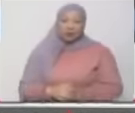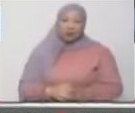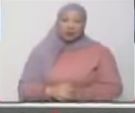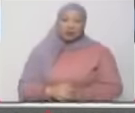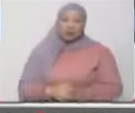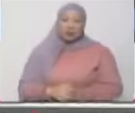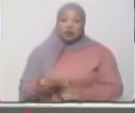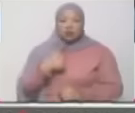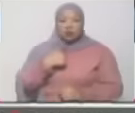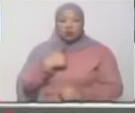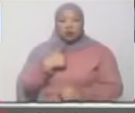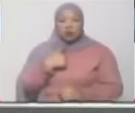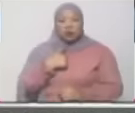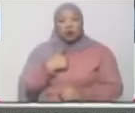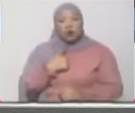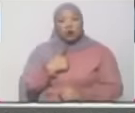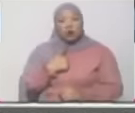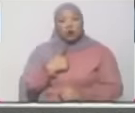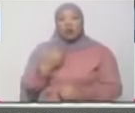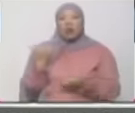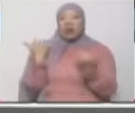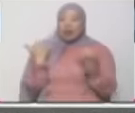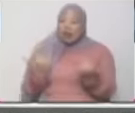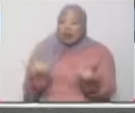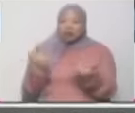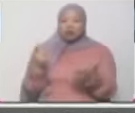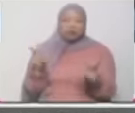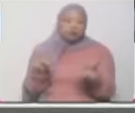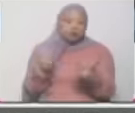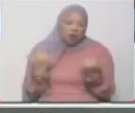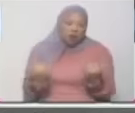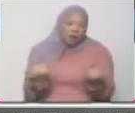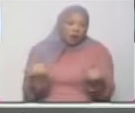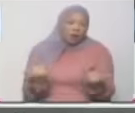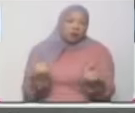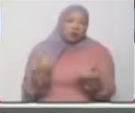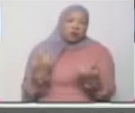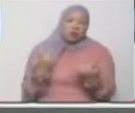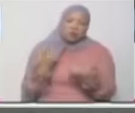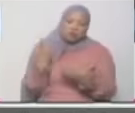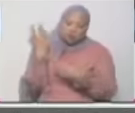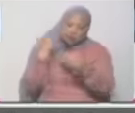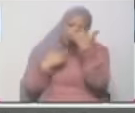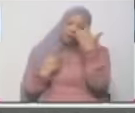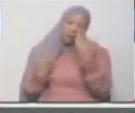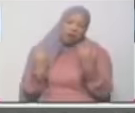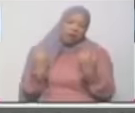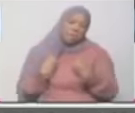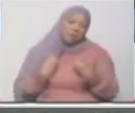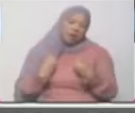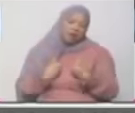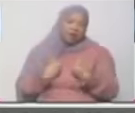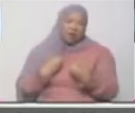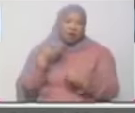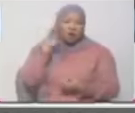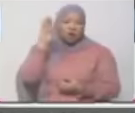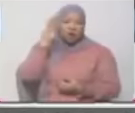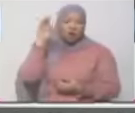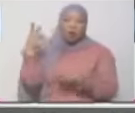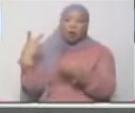Yo diría fue, no, es, porque Chávez es presencia viva. Chávez es más futuro y esperanza